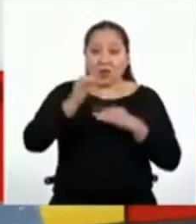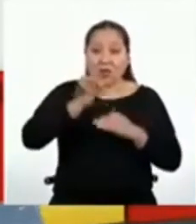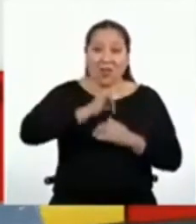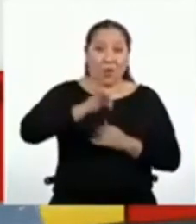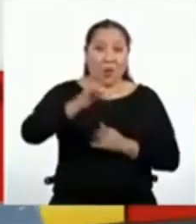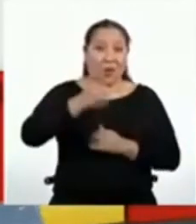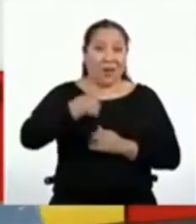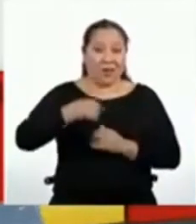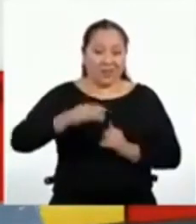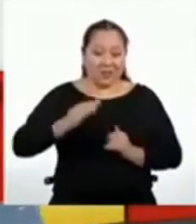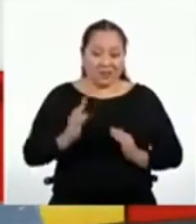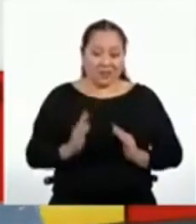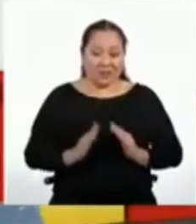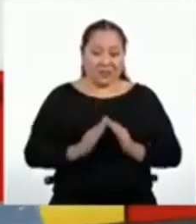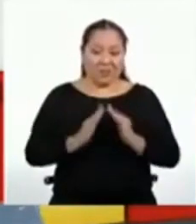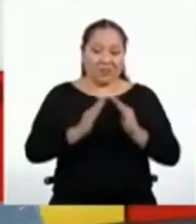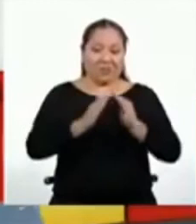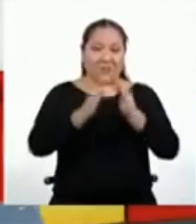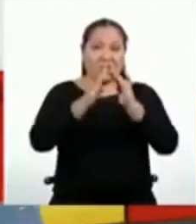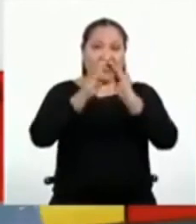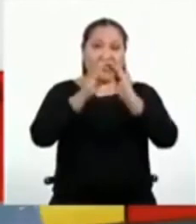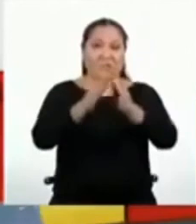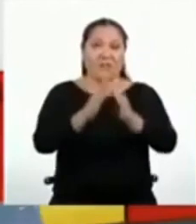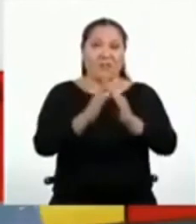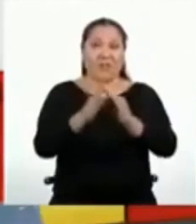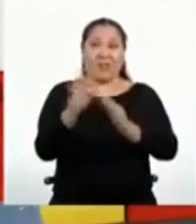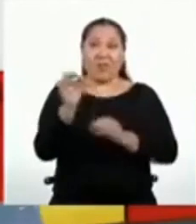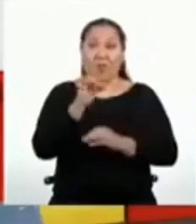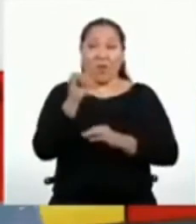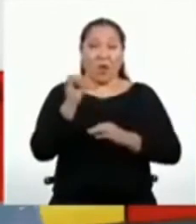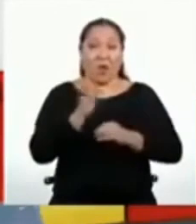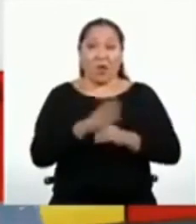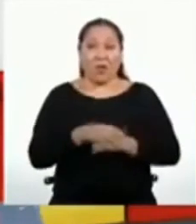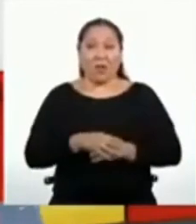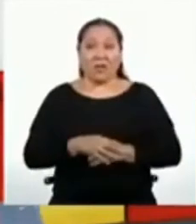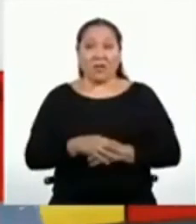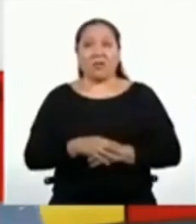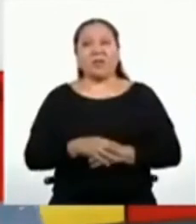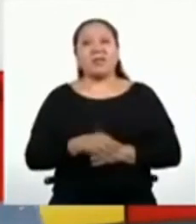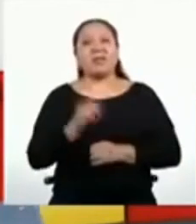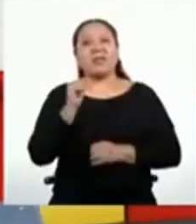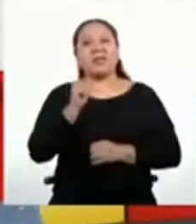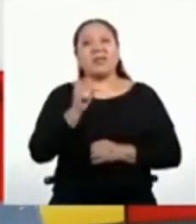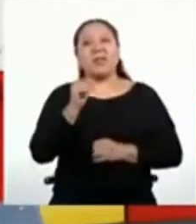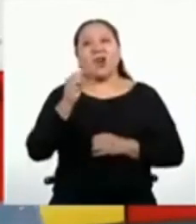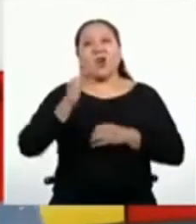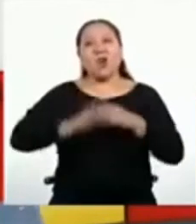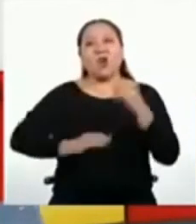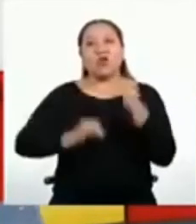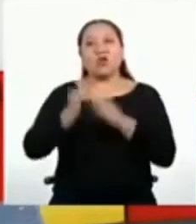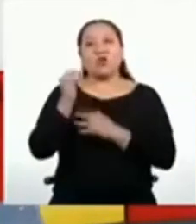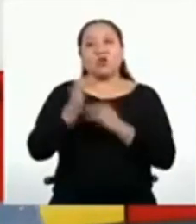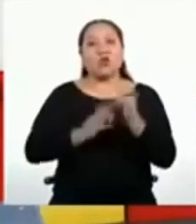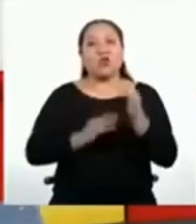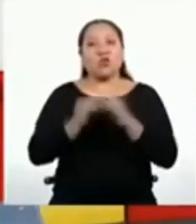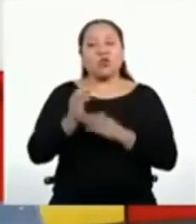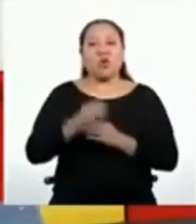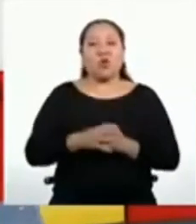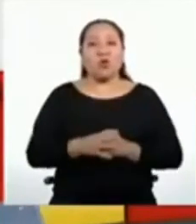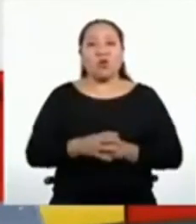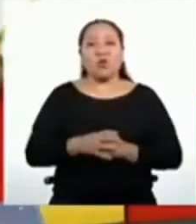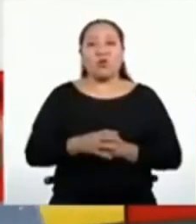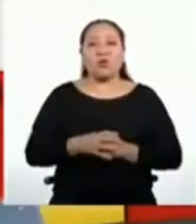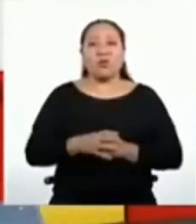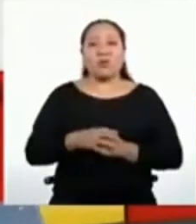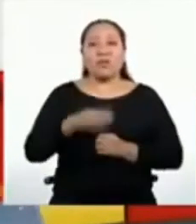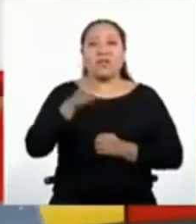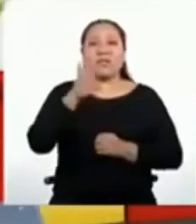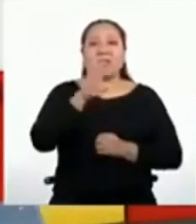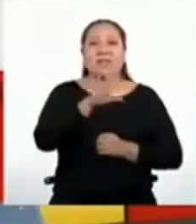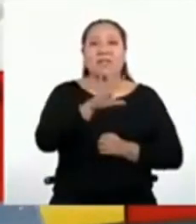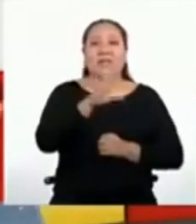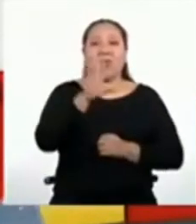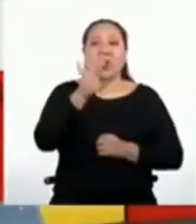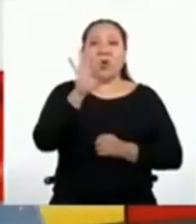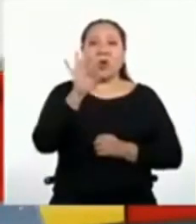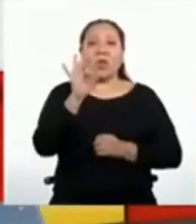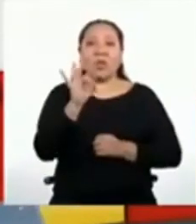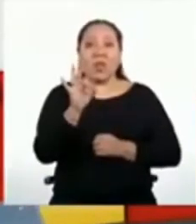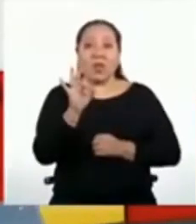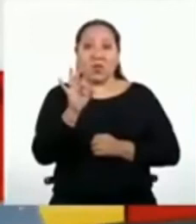estamos haciendo en forma triangular. Y construyó uno con